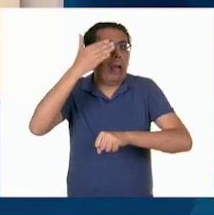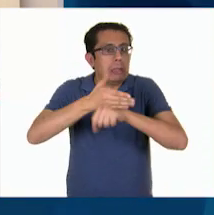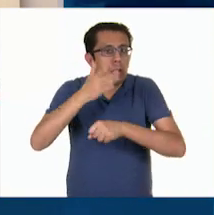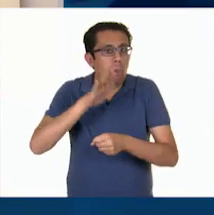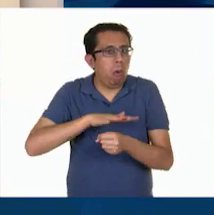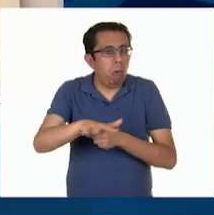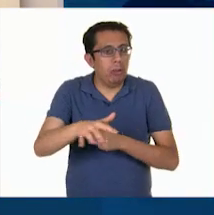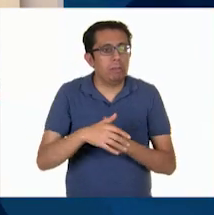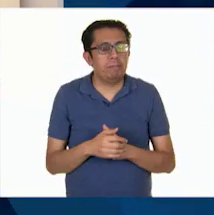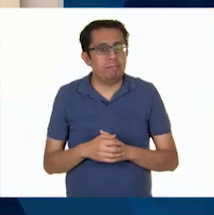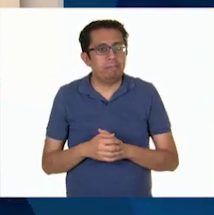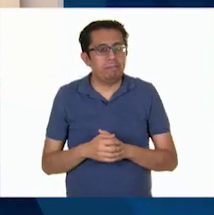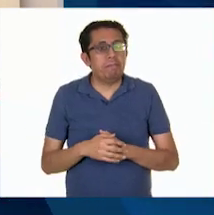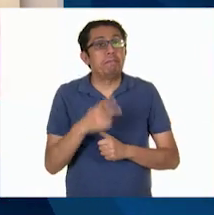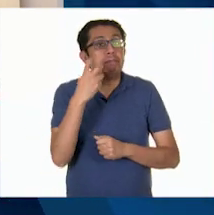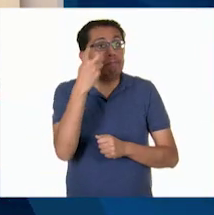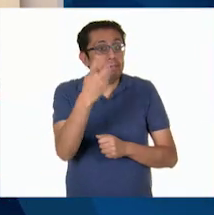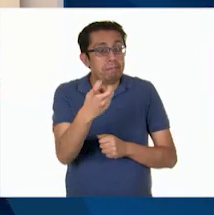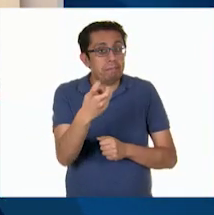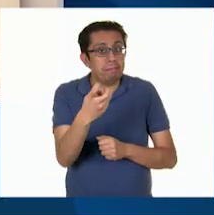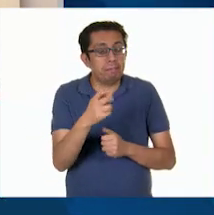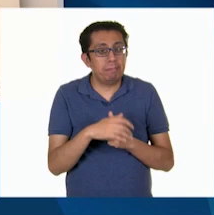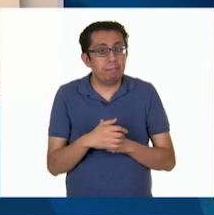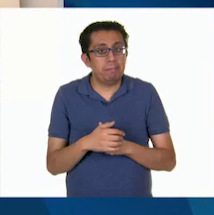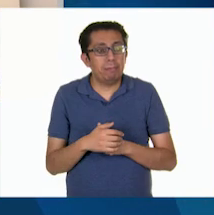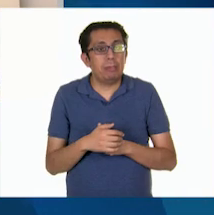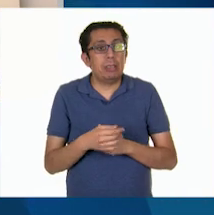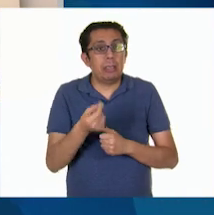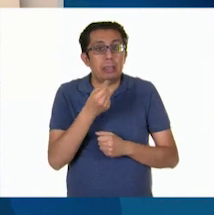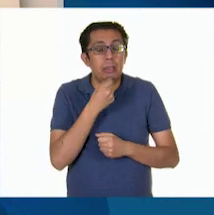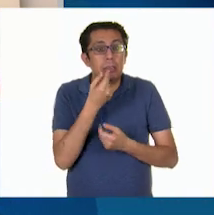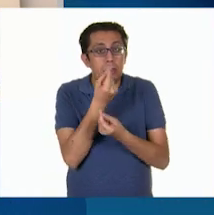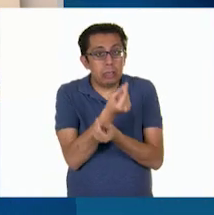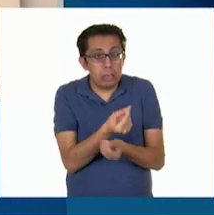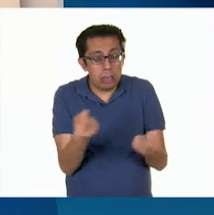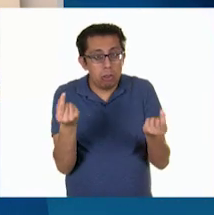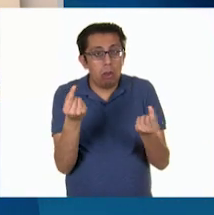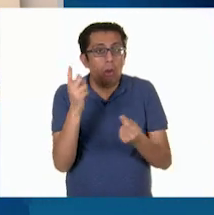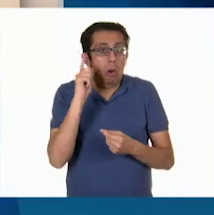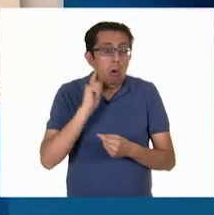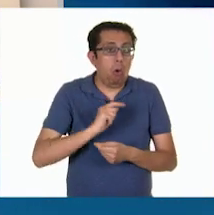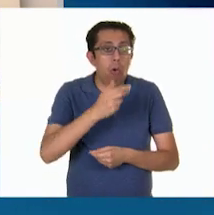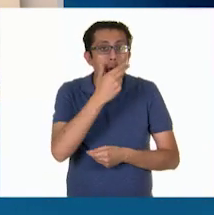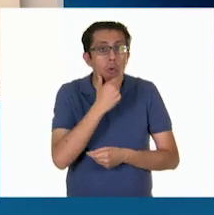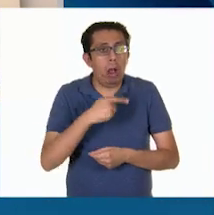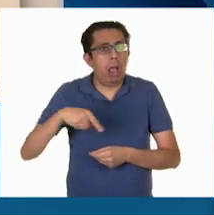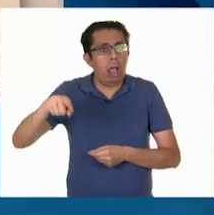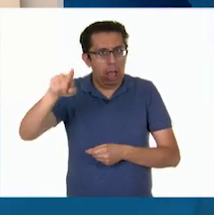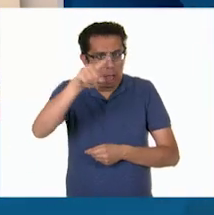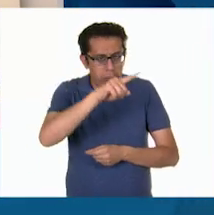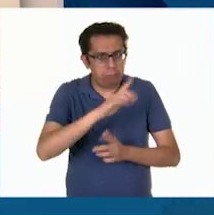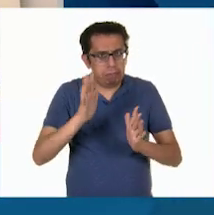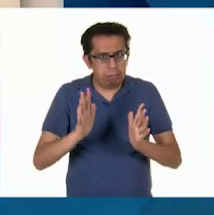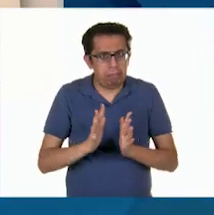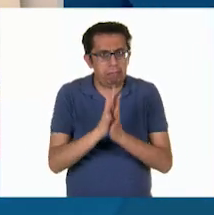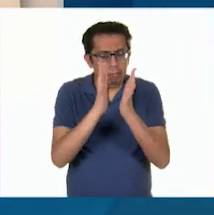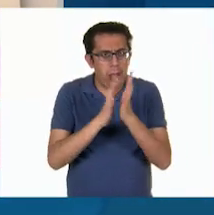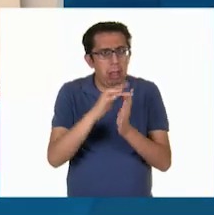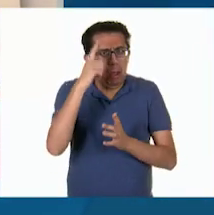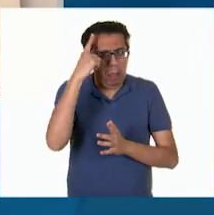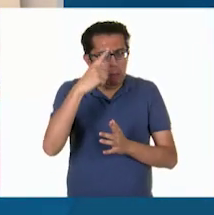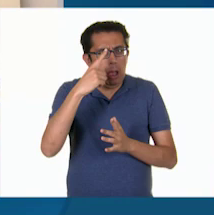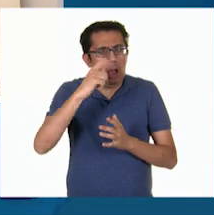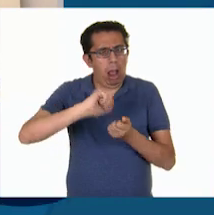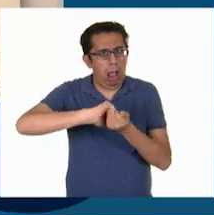normas. De esta manera, para que las niñas y los niños participen en el fortalecimiento de las leyes y